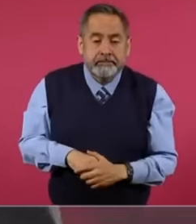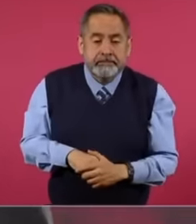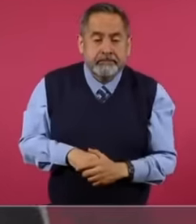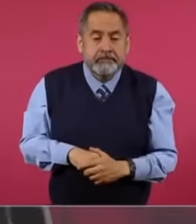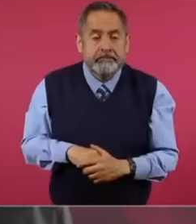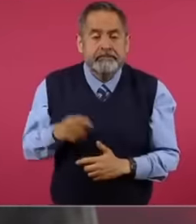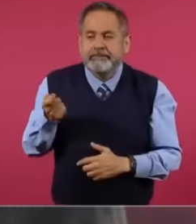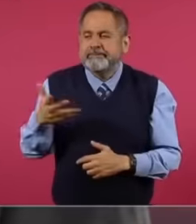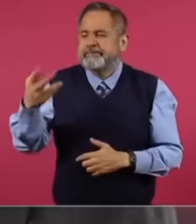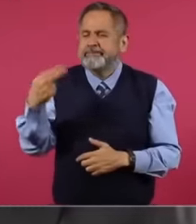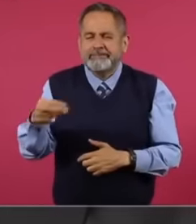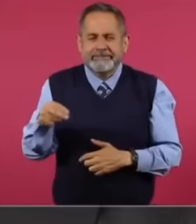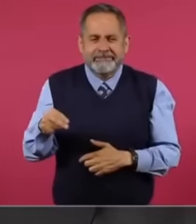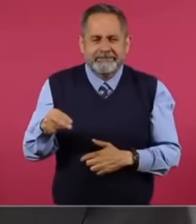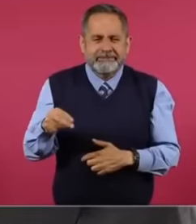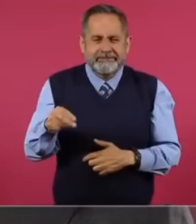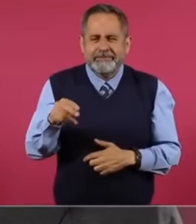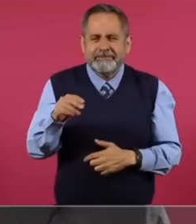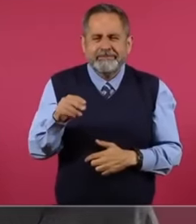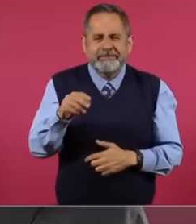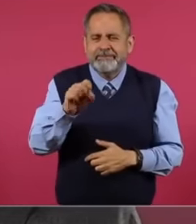Le llamaban la Siberia